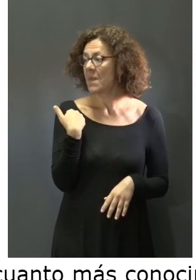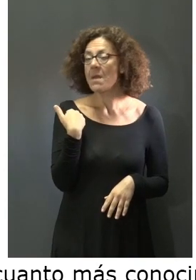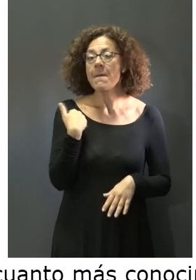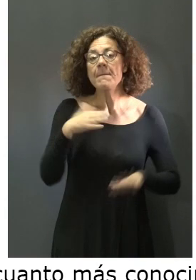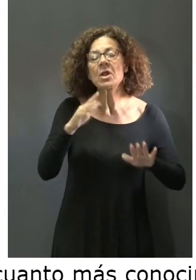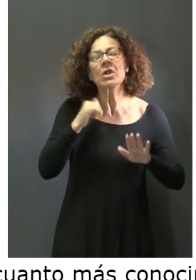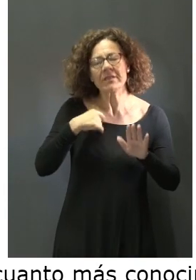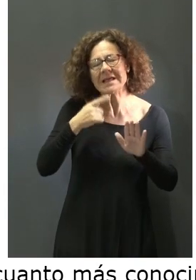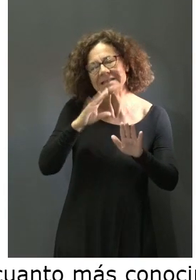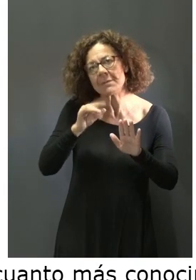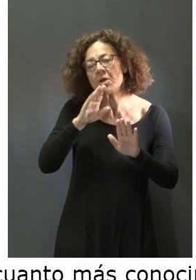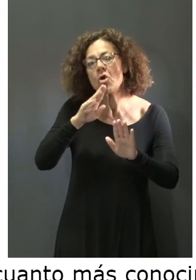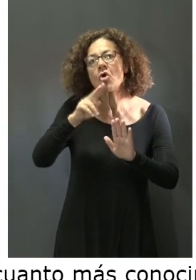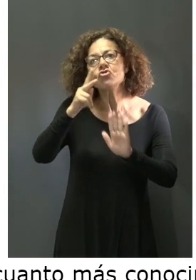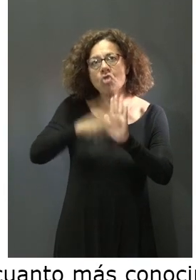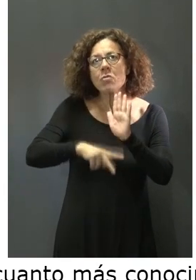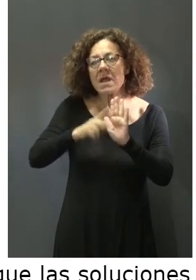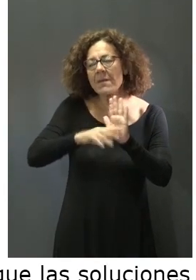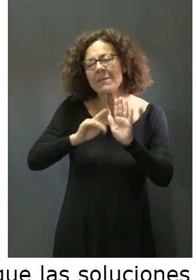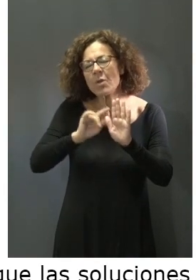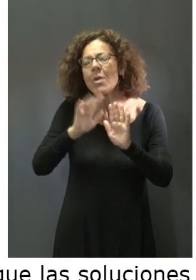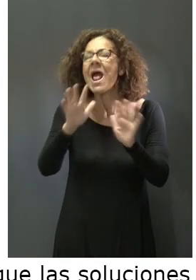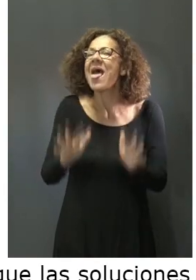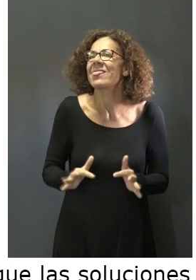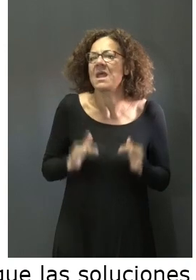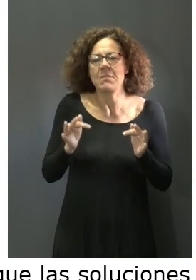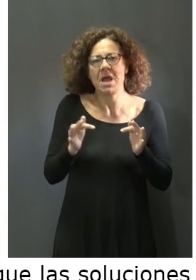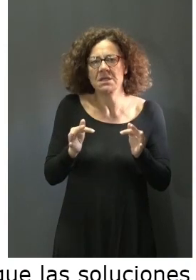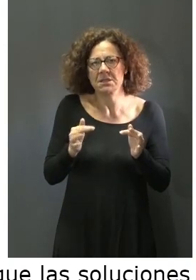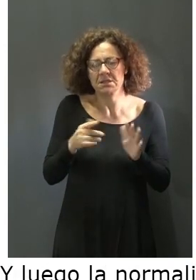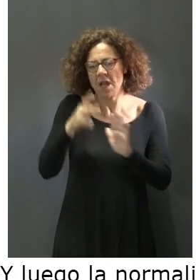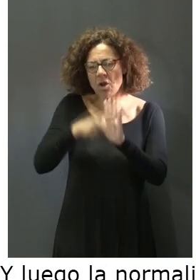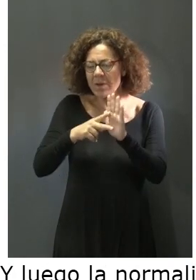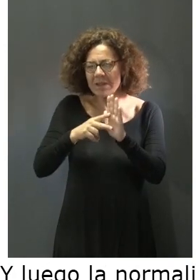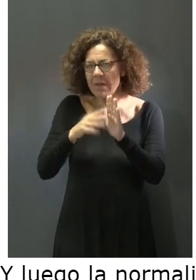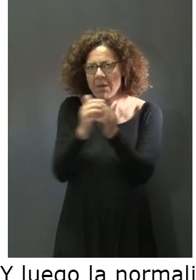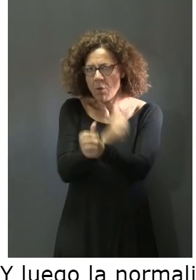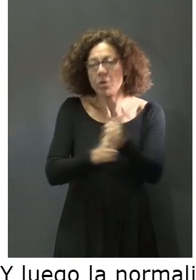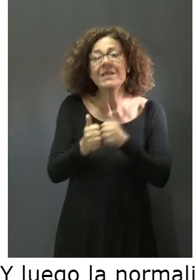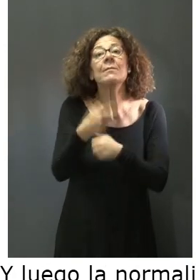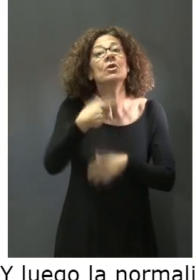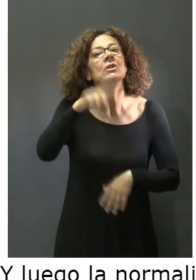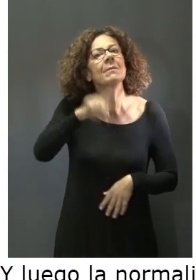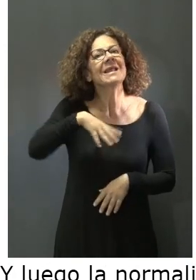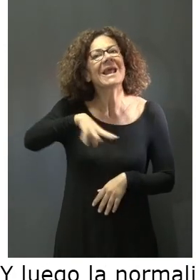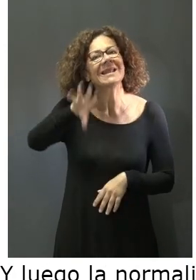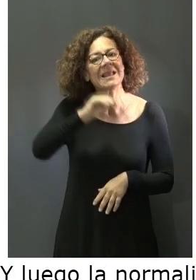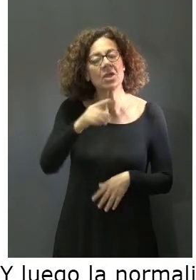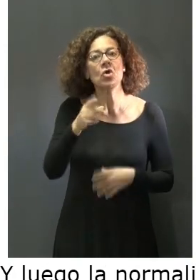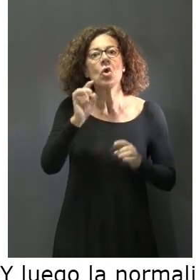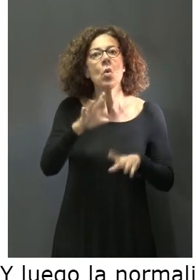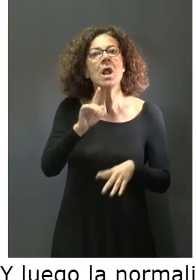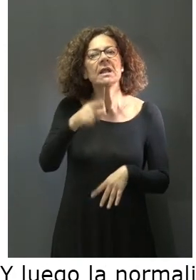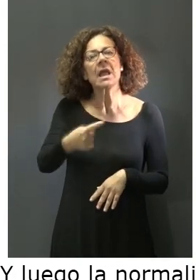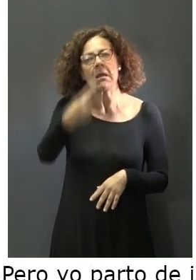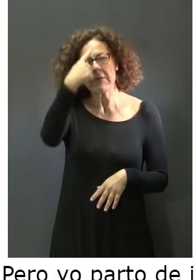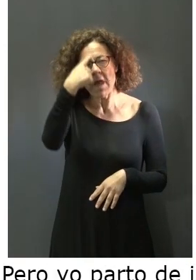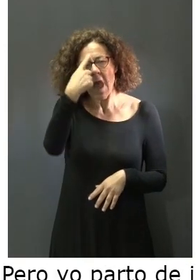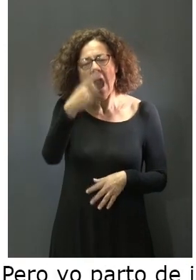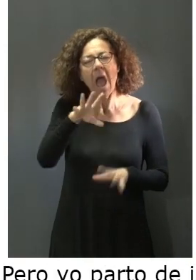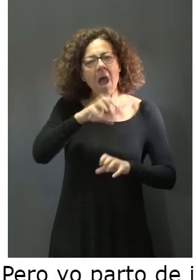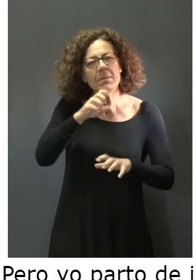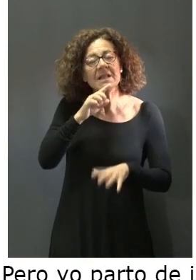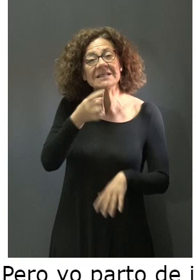la normativa, Mónica, o sea, ir más allá de la normativa... pero comprendiéndola, ¿no? Sí. Como aquel que se aprendía el diccionario,